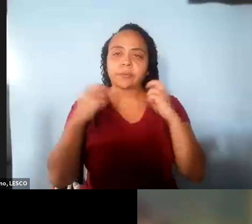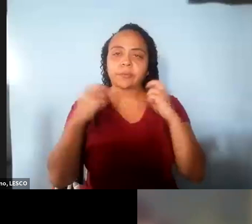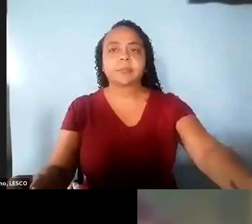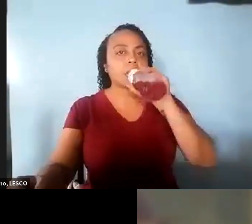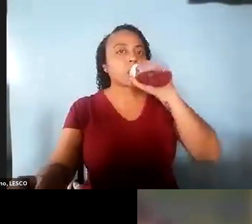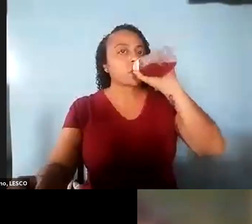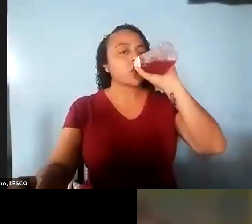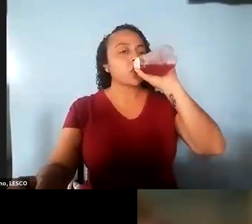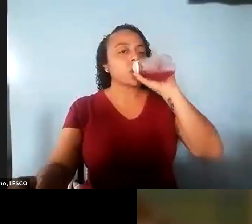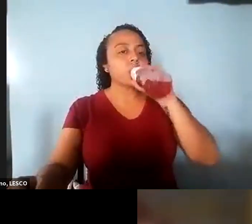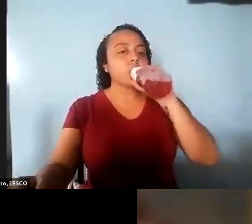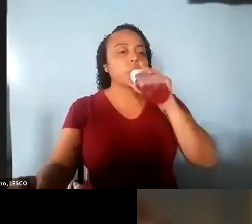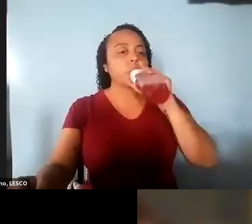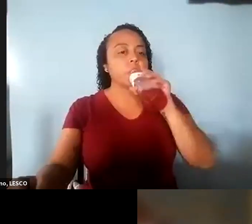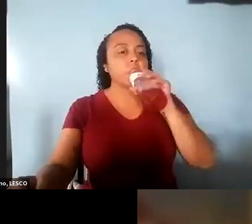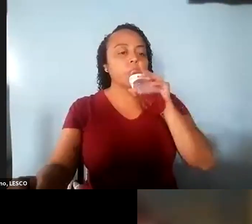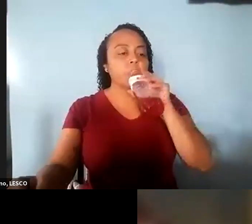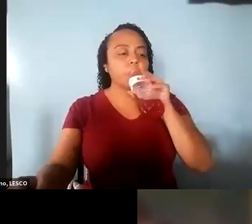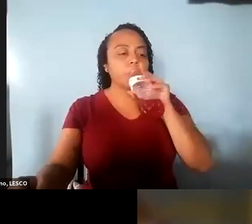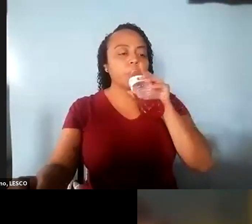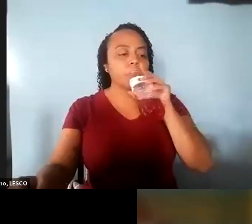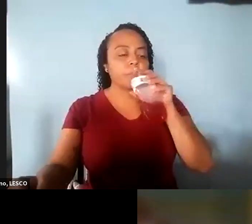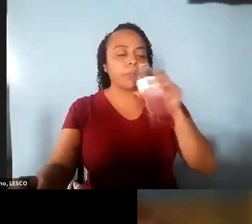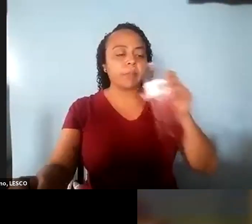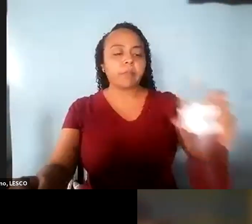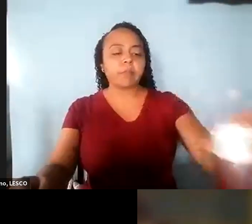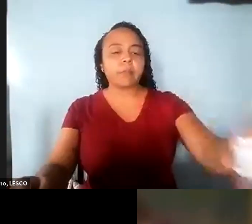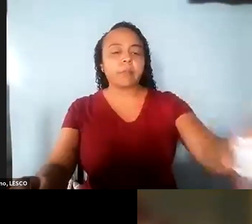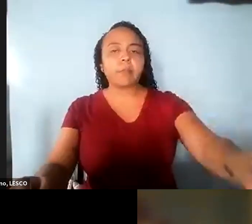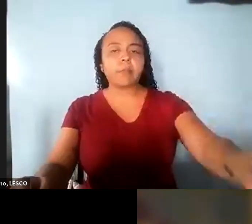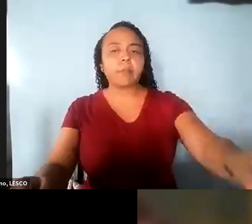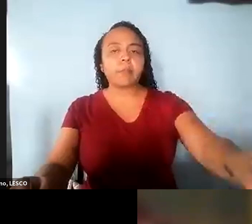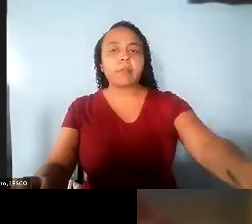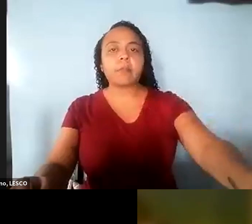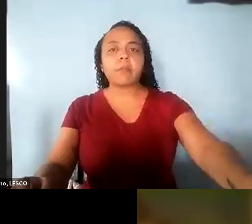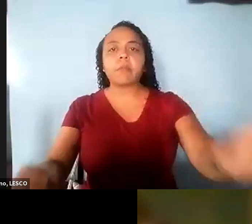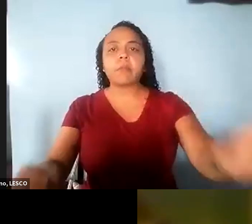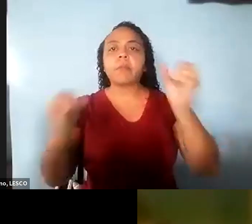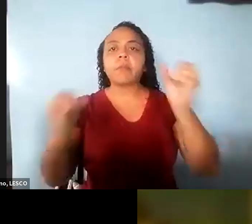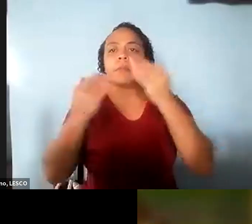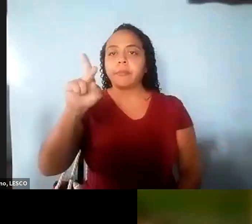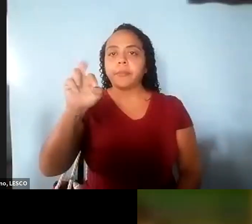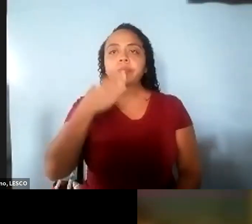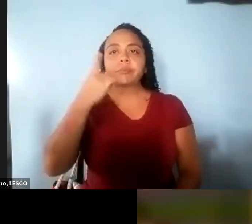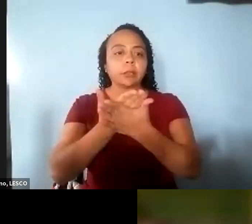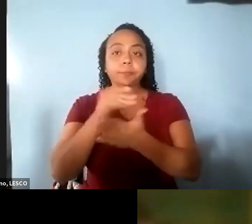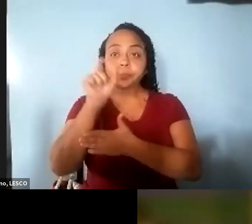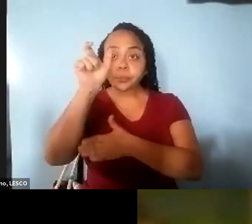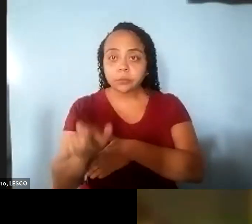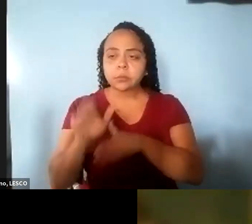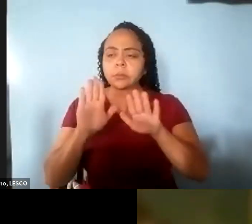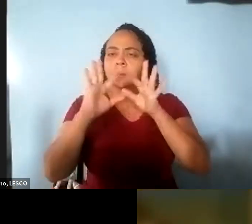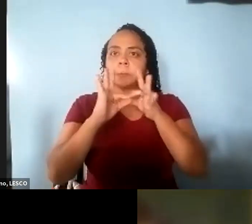muchas gracias alexander gracias porque nos consta que ha sido usted un gran aliado desde el lanzamiento